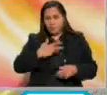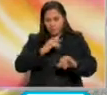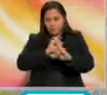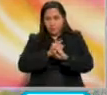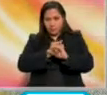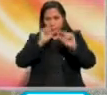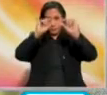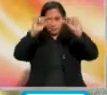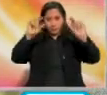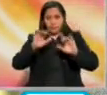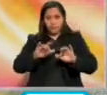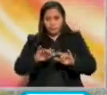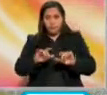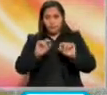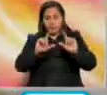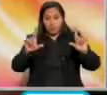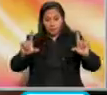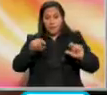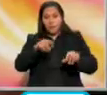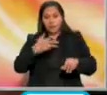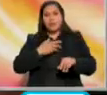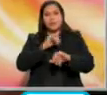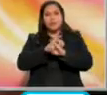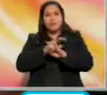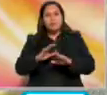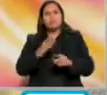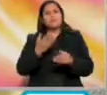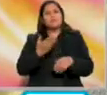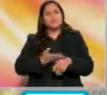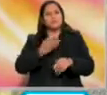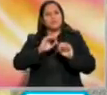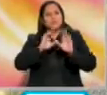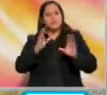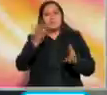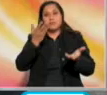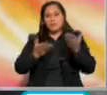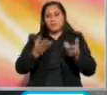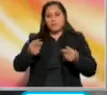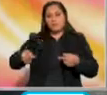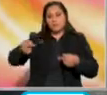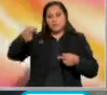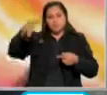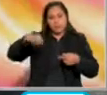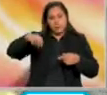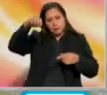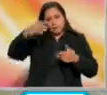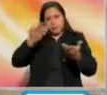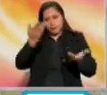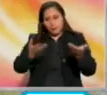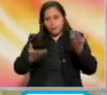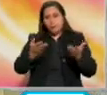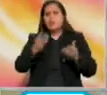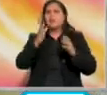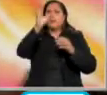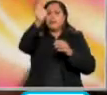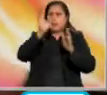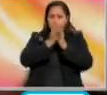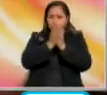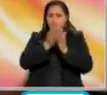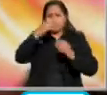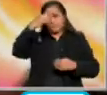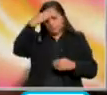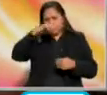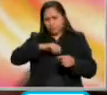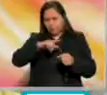página en donde incluso pueden encontrar información muy clara de acuerdo a la edad. Yo los invito que vayan a librerías Muy bien.